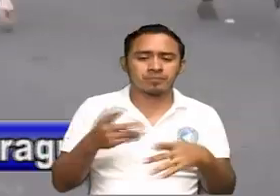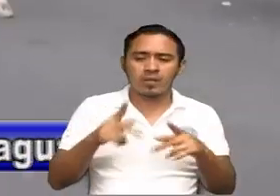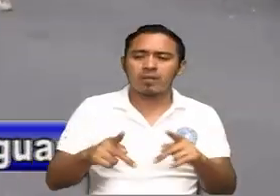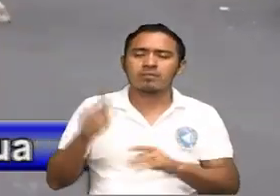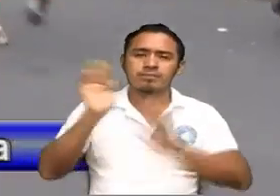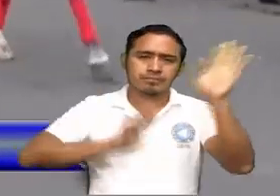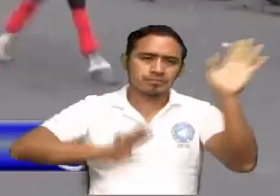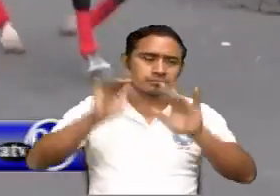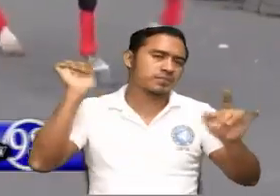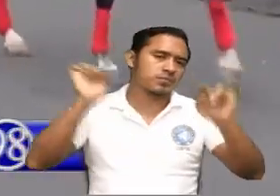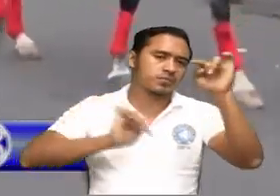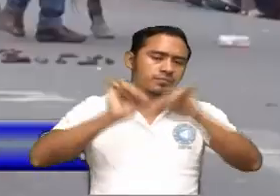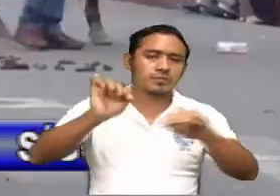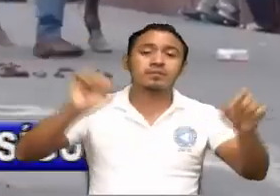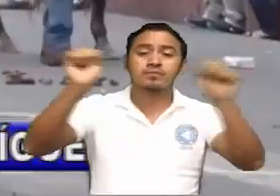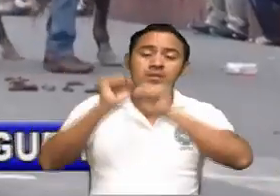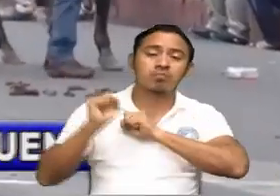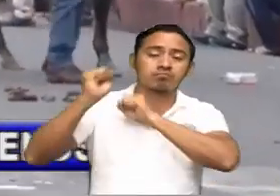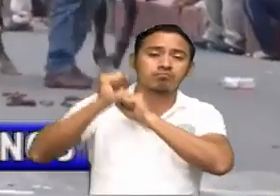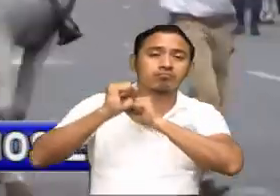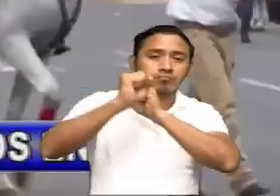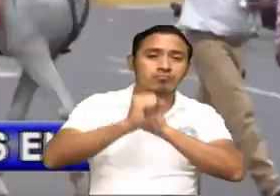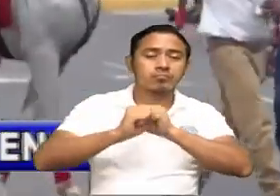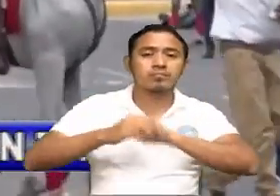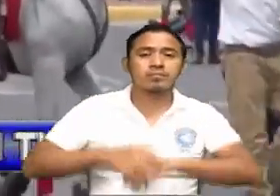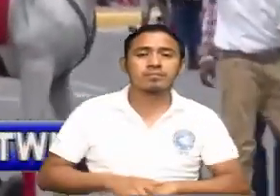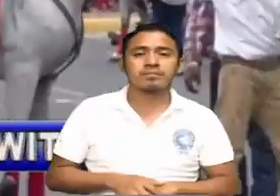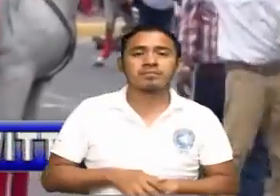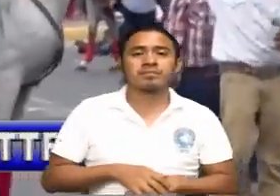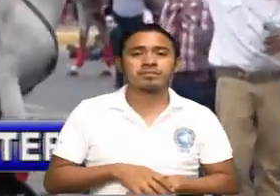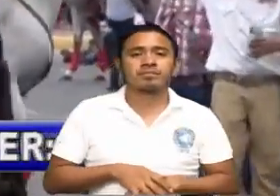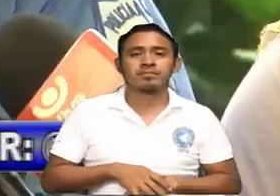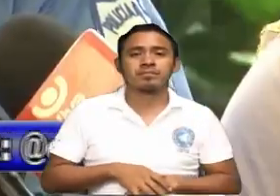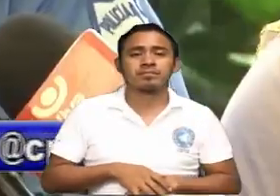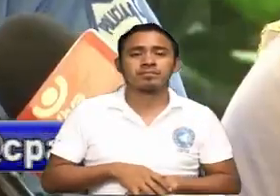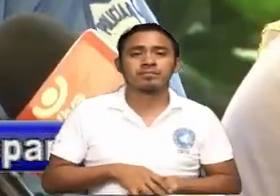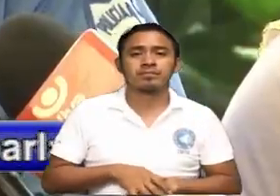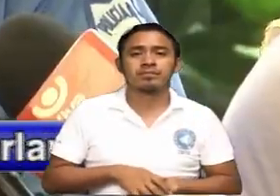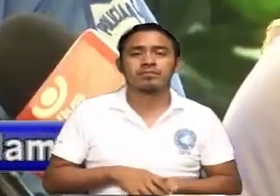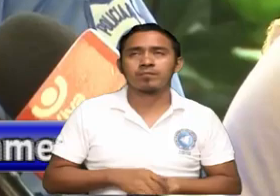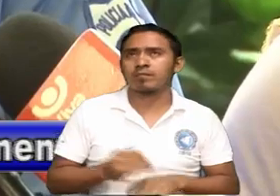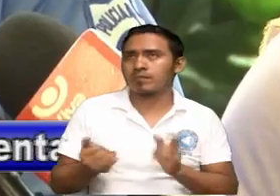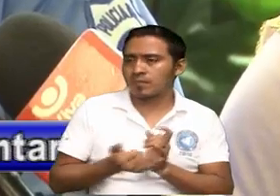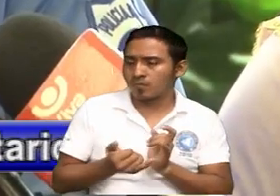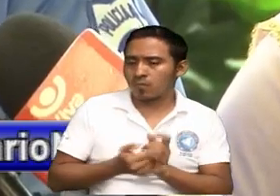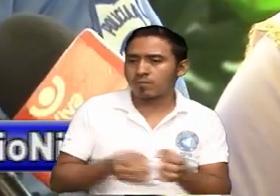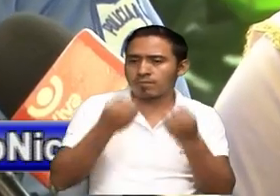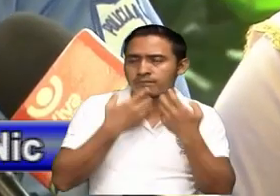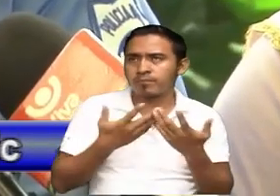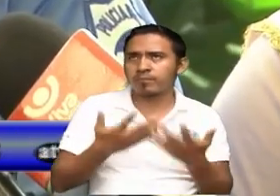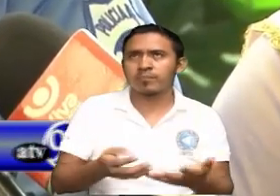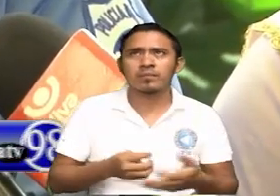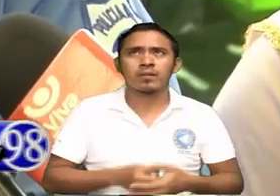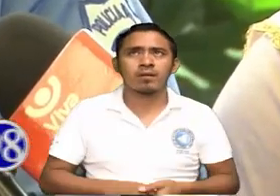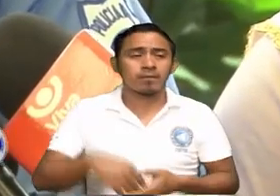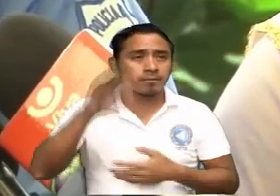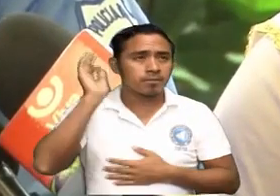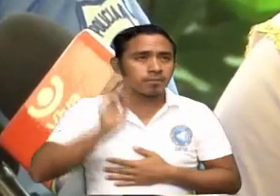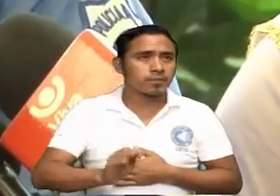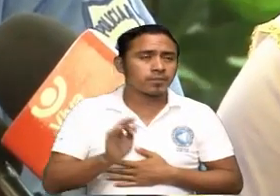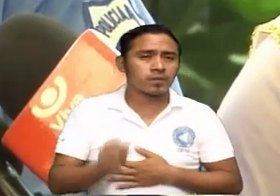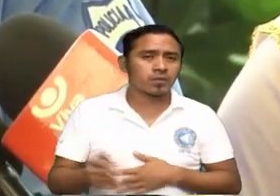este evento en honor a Santo Domingo de Guzmán. Y estaremos brindando garantías